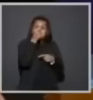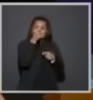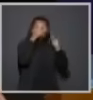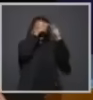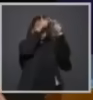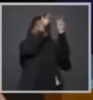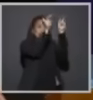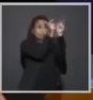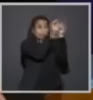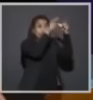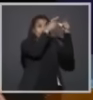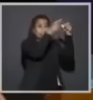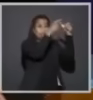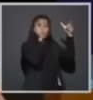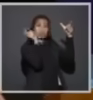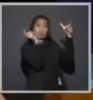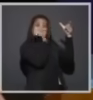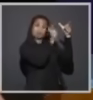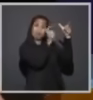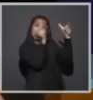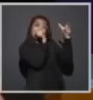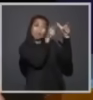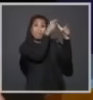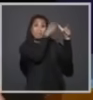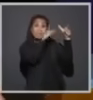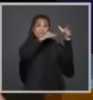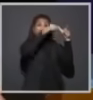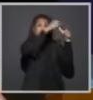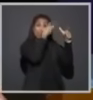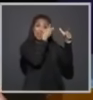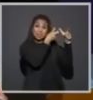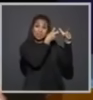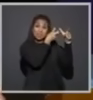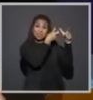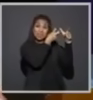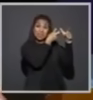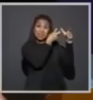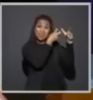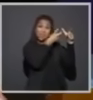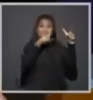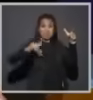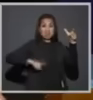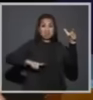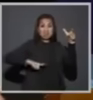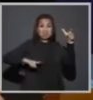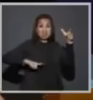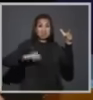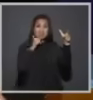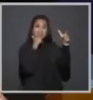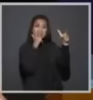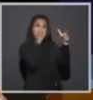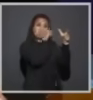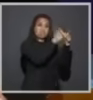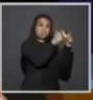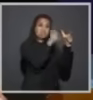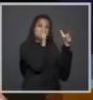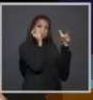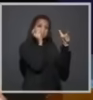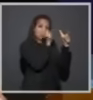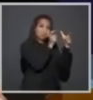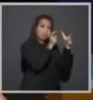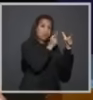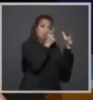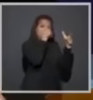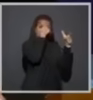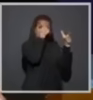No quiero generalizar, pero la mayoría de ellos al amparo del poder público